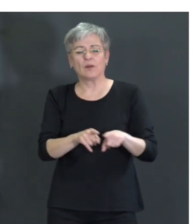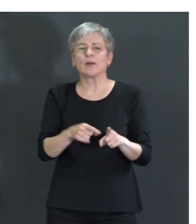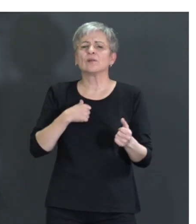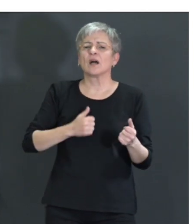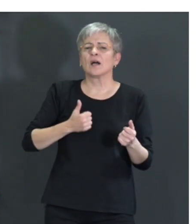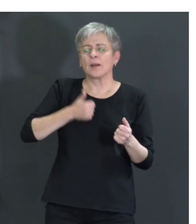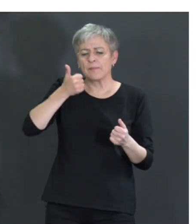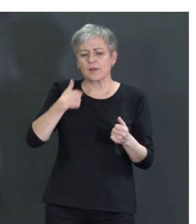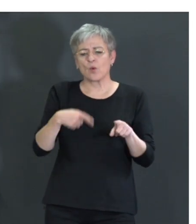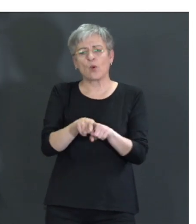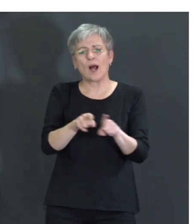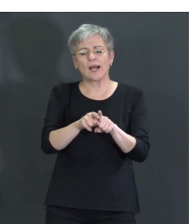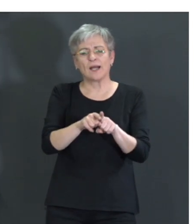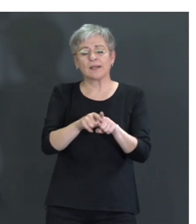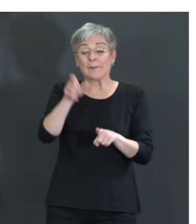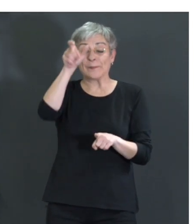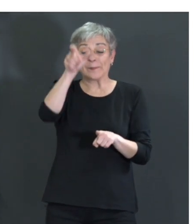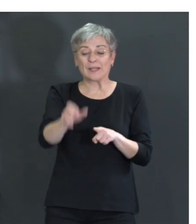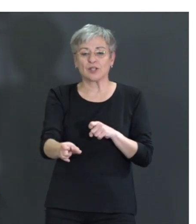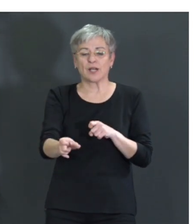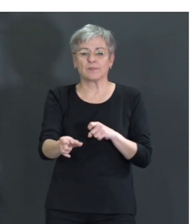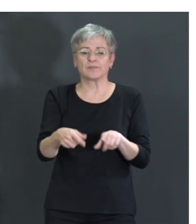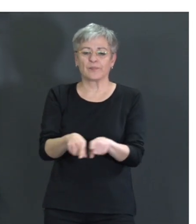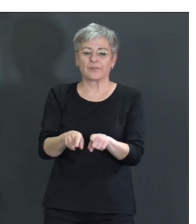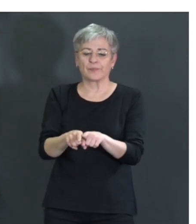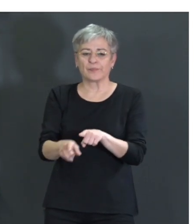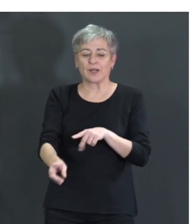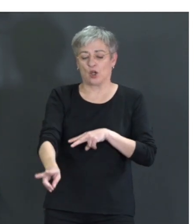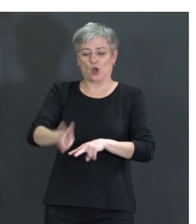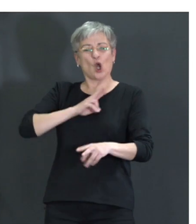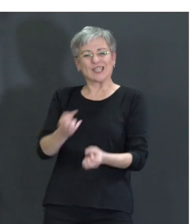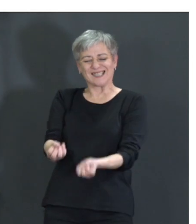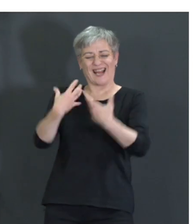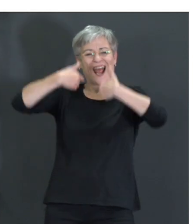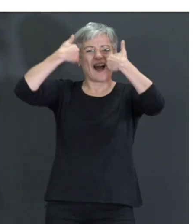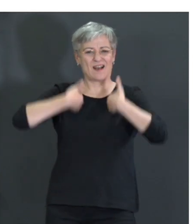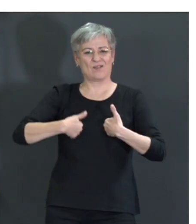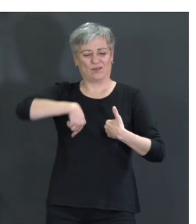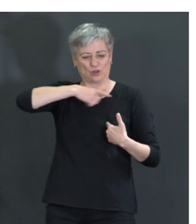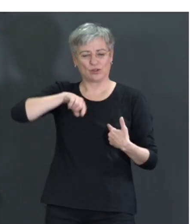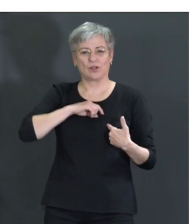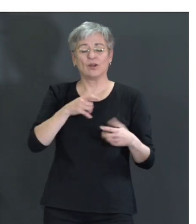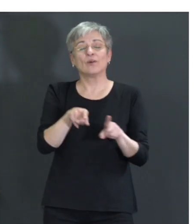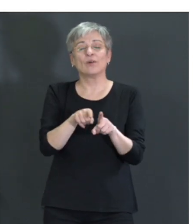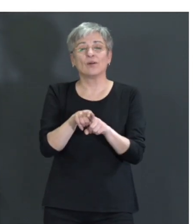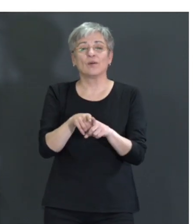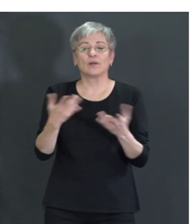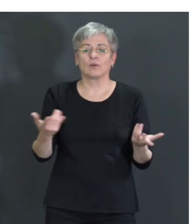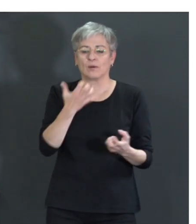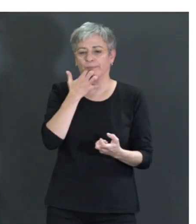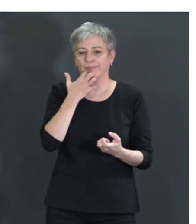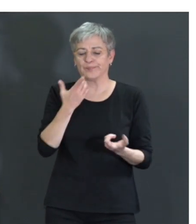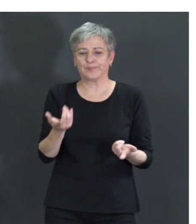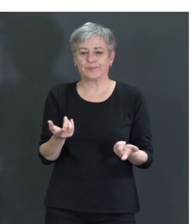tener retorno de la persona, en este caso hacia nosotros. Entonces, este tipo de dispositivos también permiten cosas